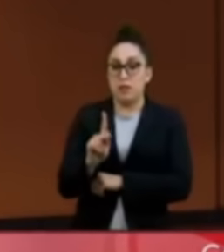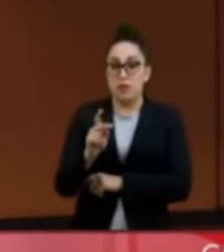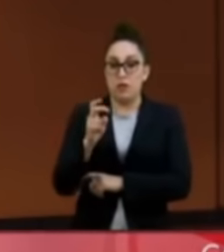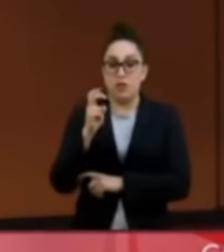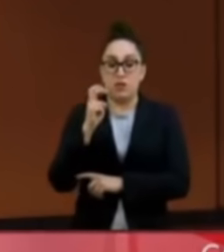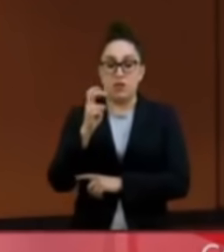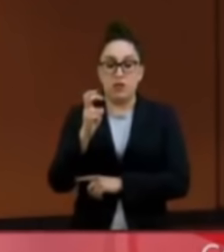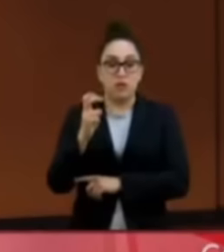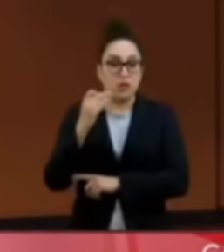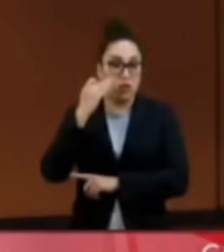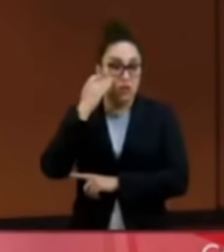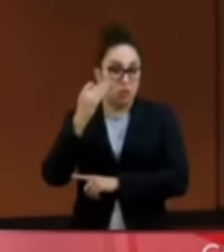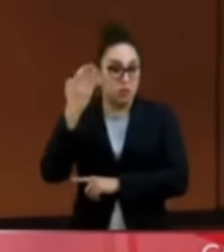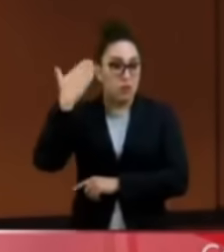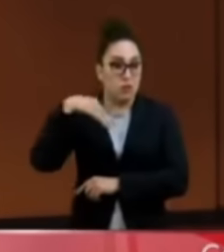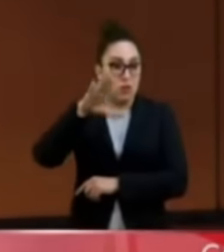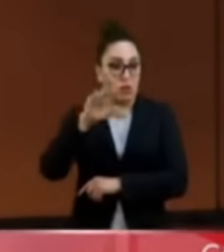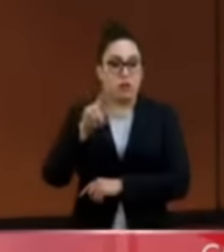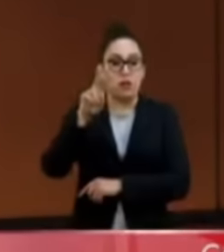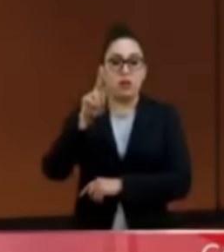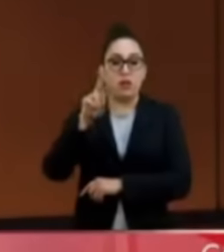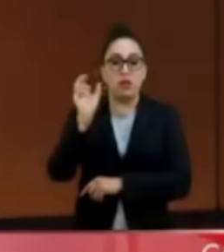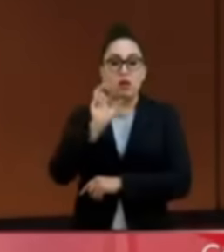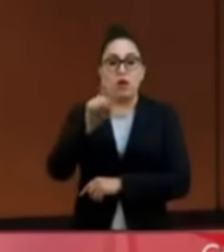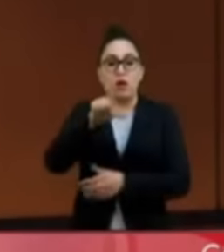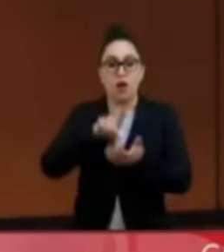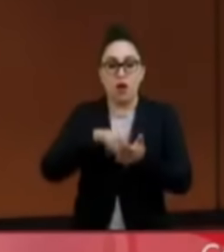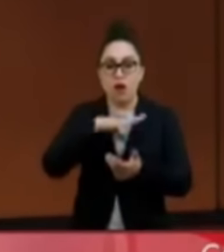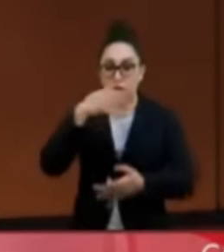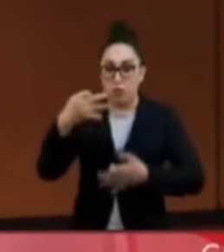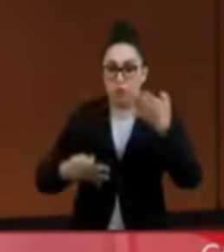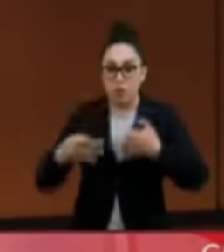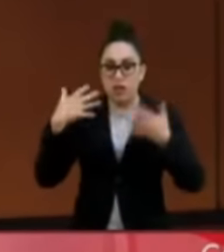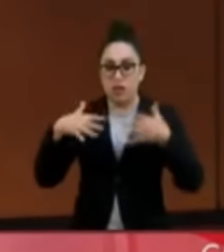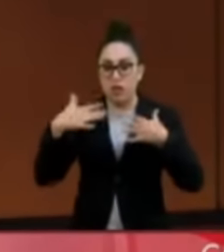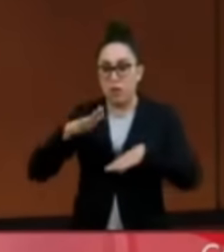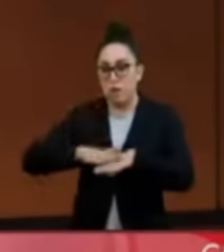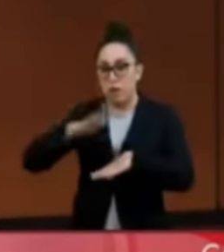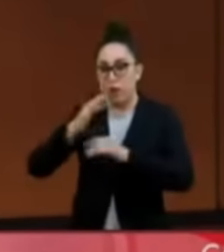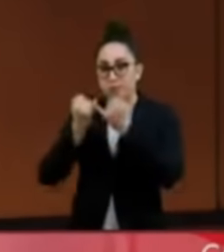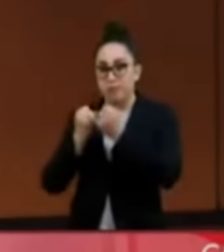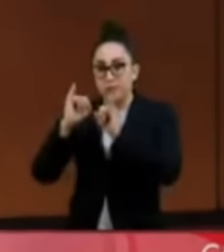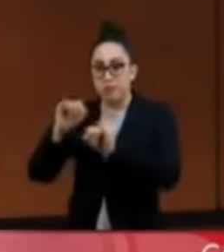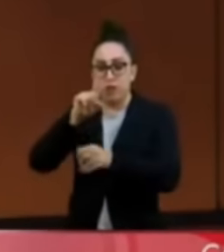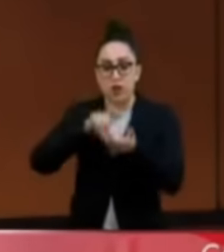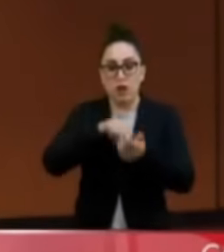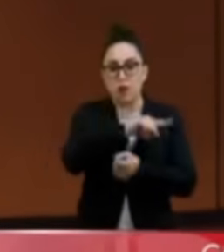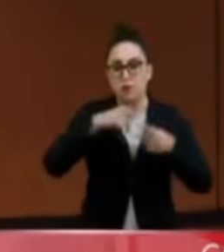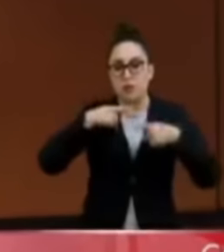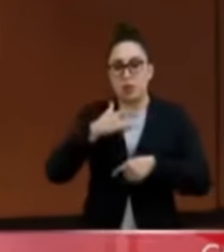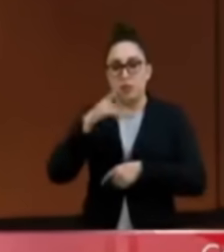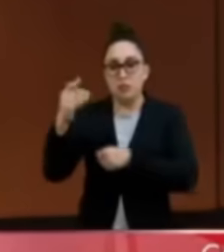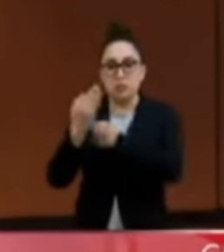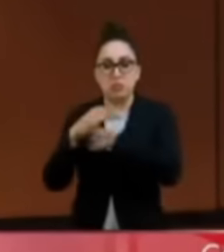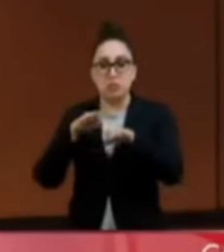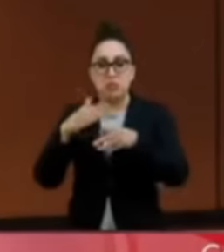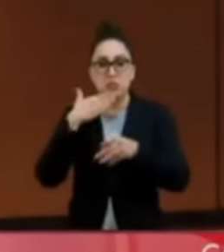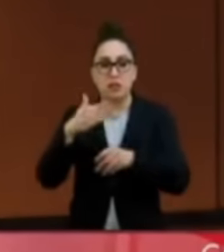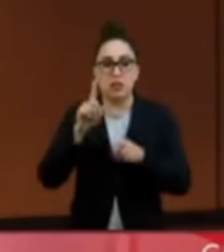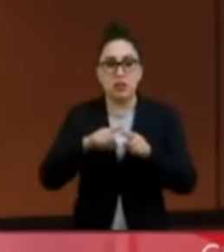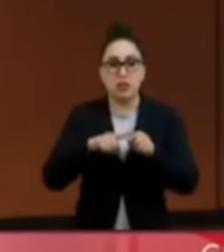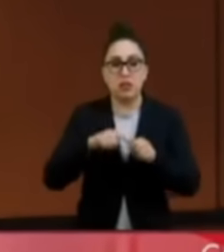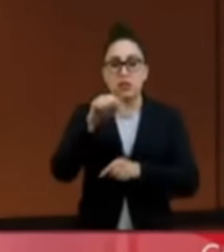histórico, resulta que tuvimos a la Corte más independiente y más acreditada que hayamos tenido nunca. José María